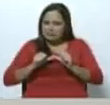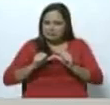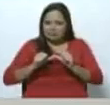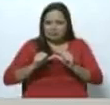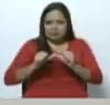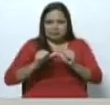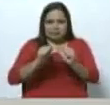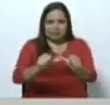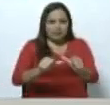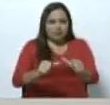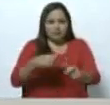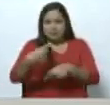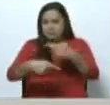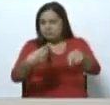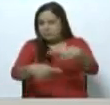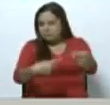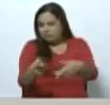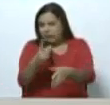por siglos.